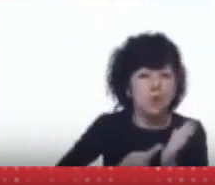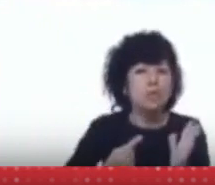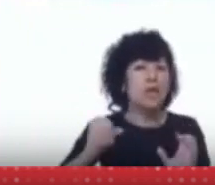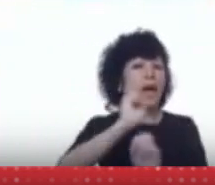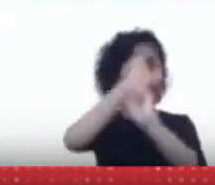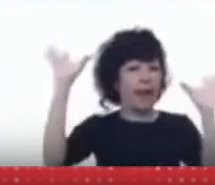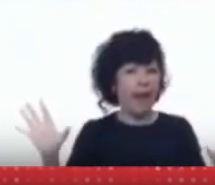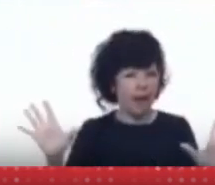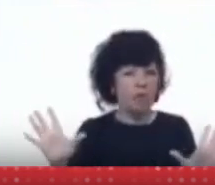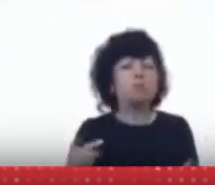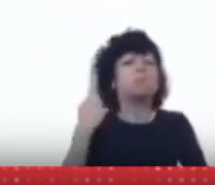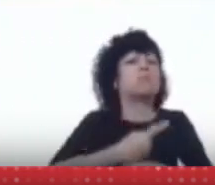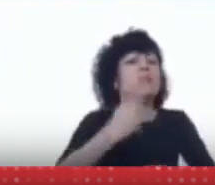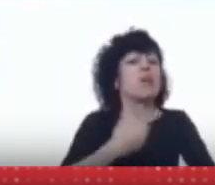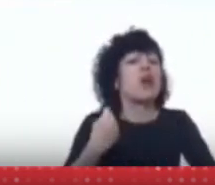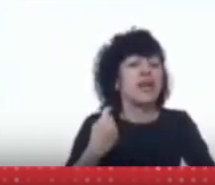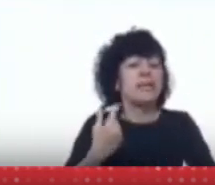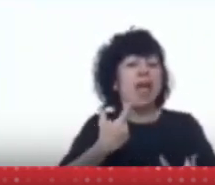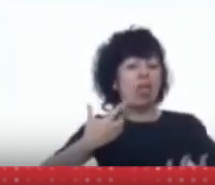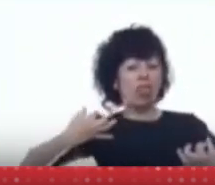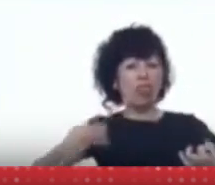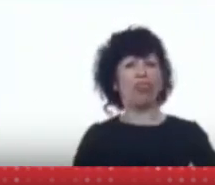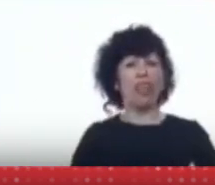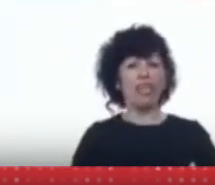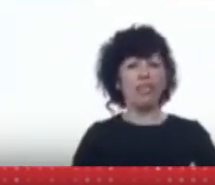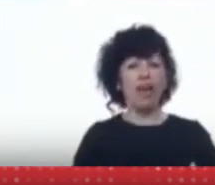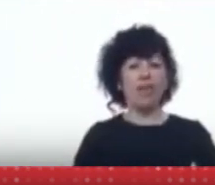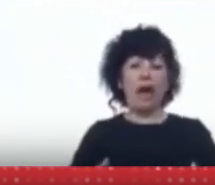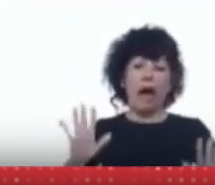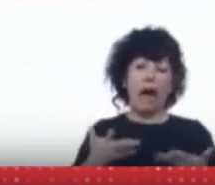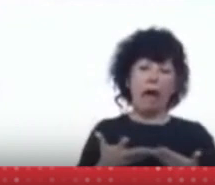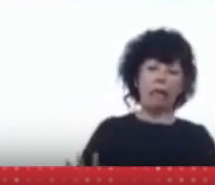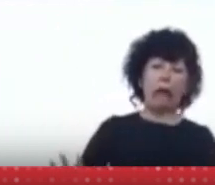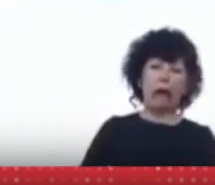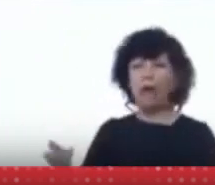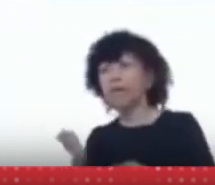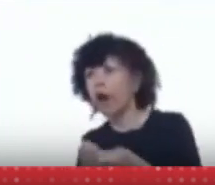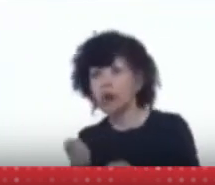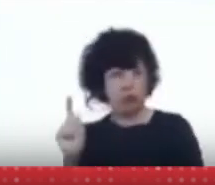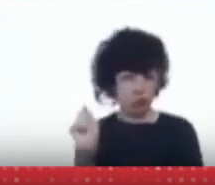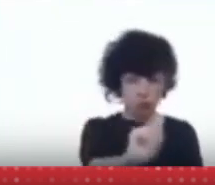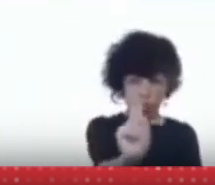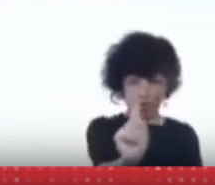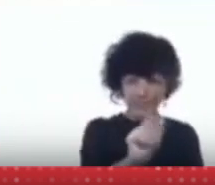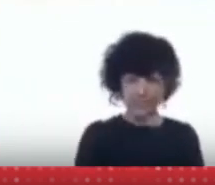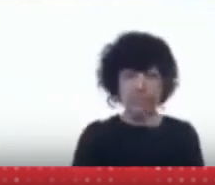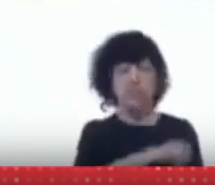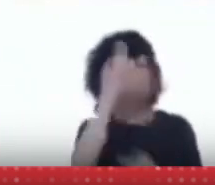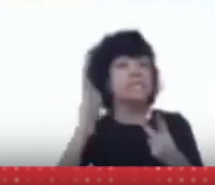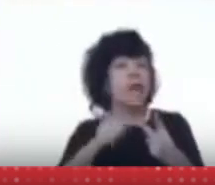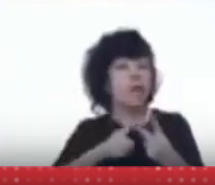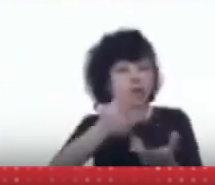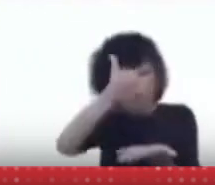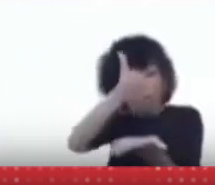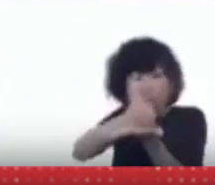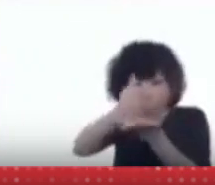la dignidad no es un negocio. Segundo, los derechos no dependen de